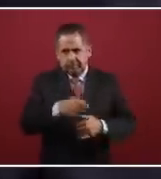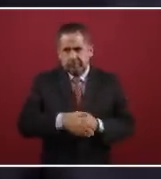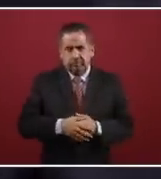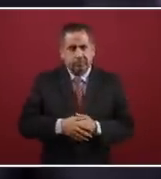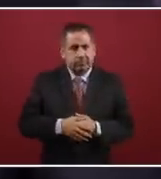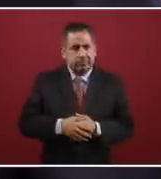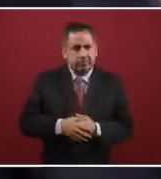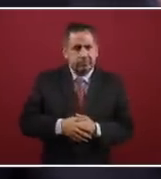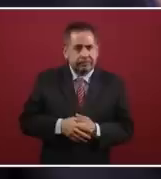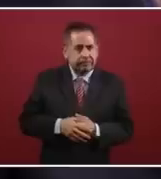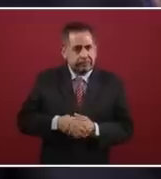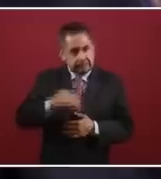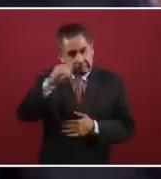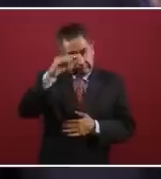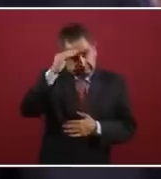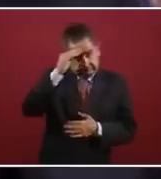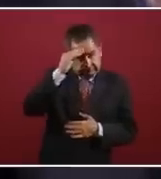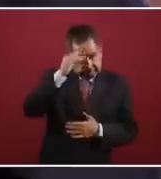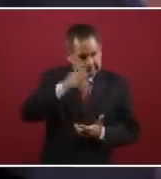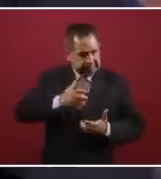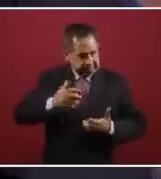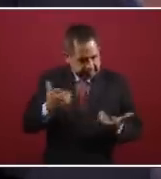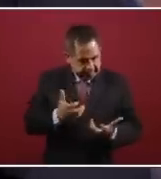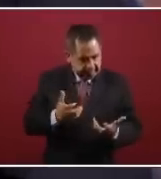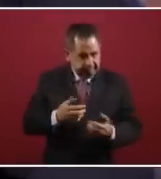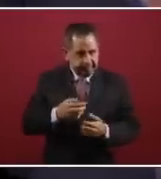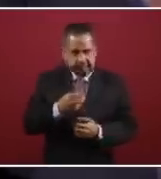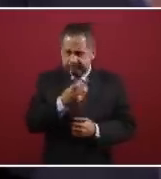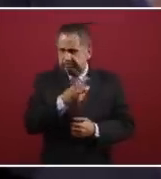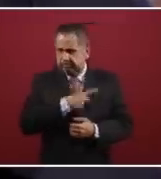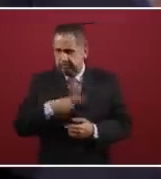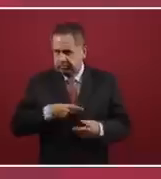pensamiento y acción.